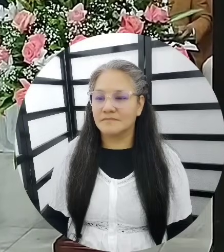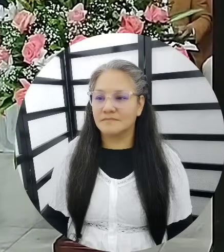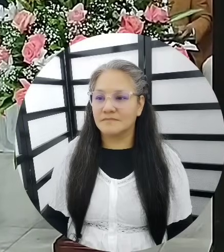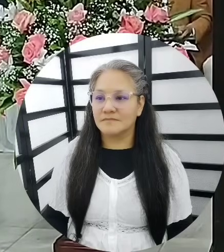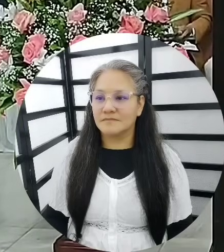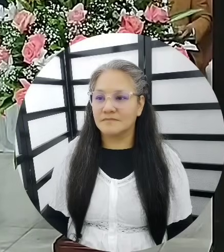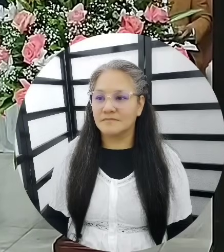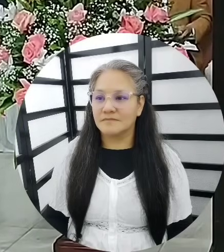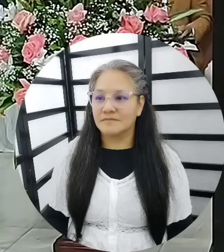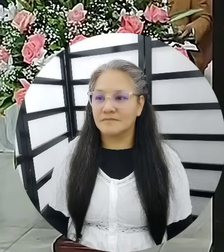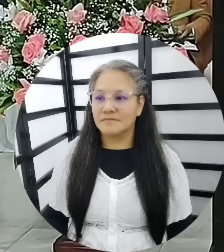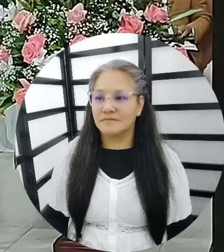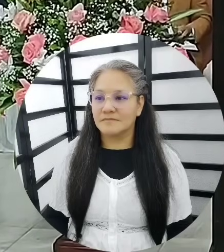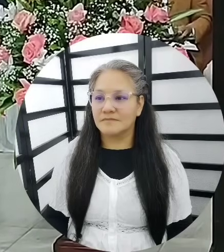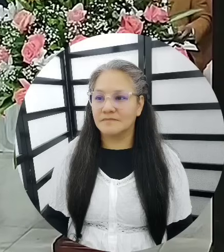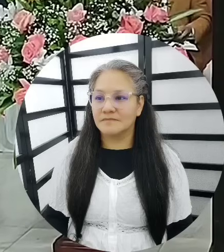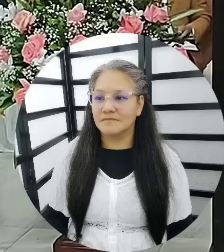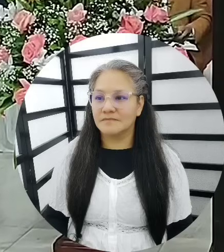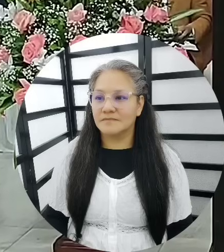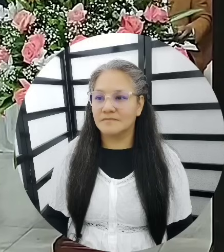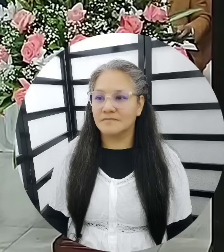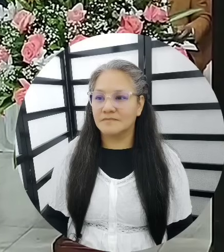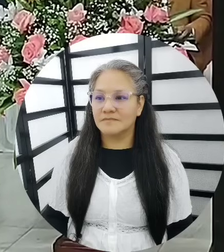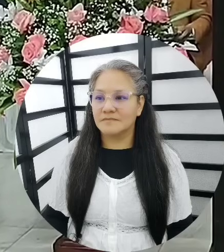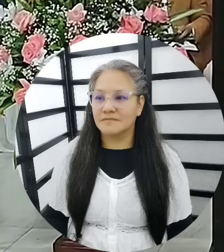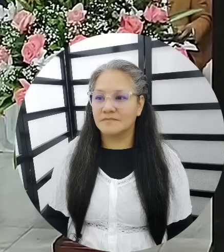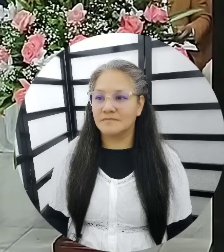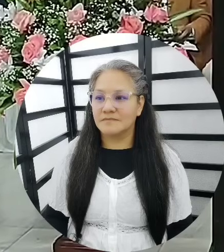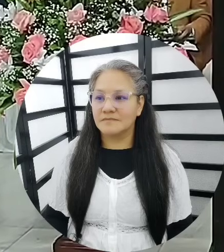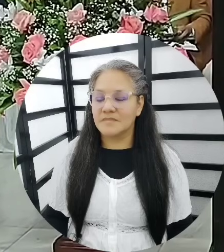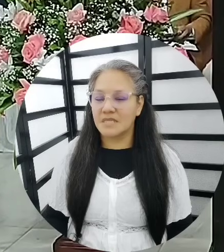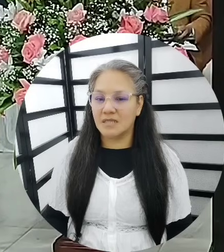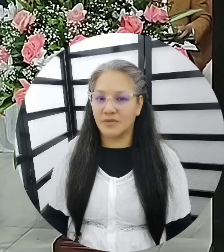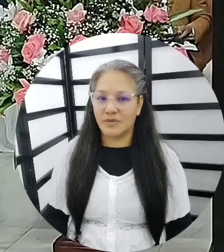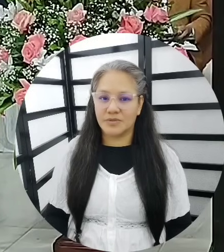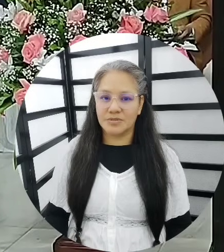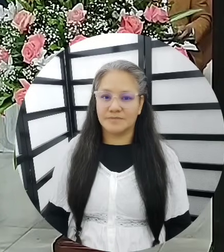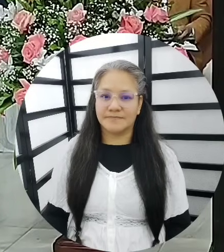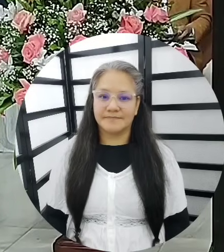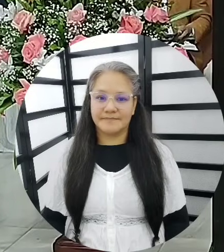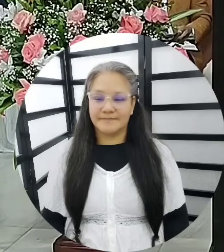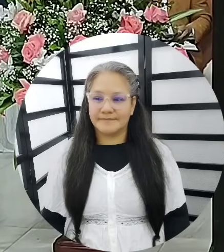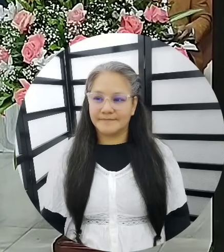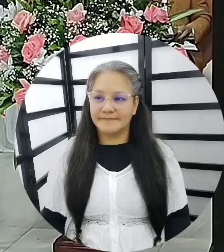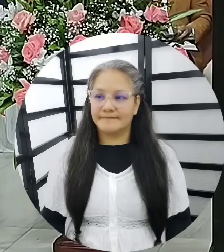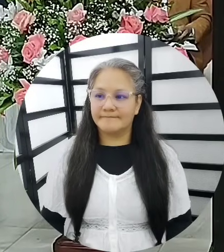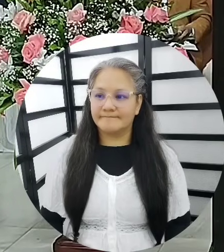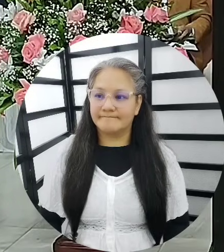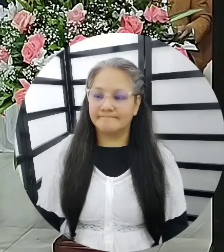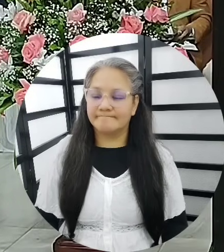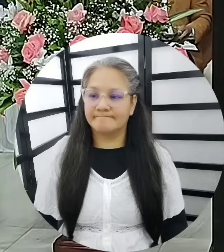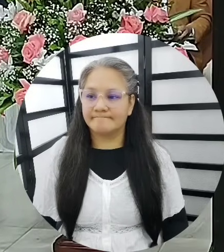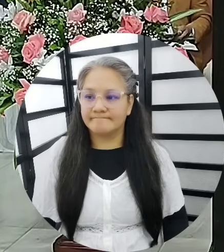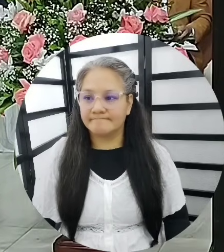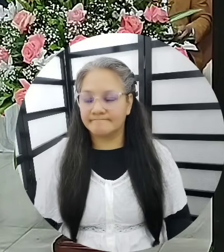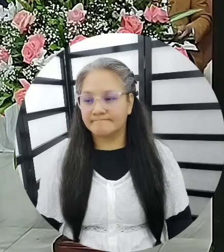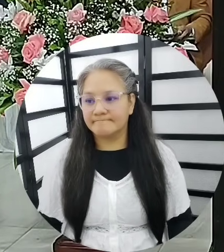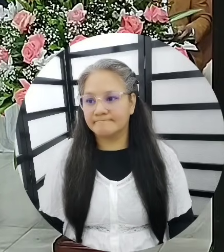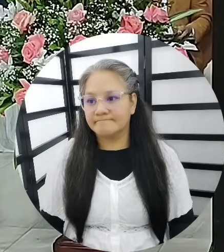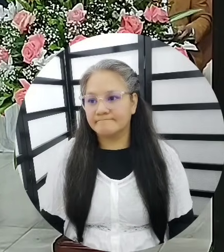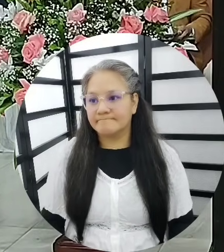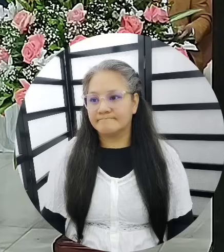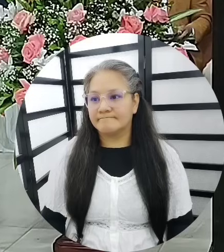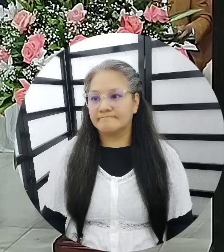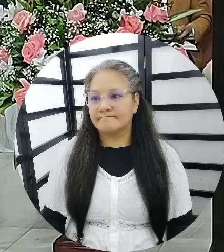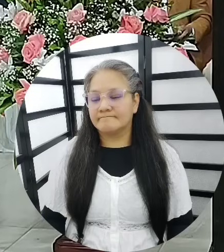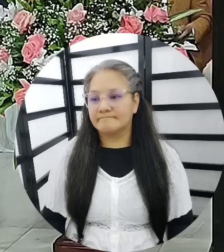El cantor de Israel duró tiempo sin cantar a Jehová. No podía hacerlo. Pero cuando